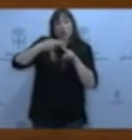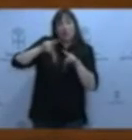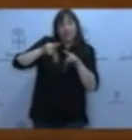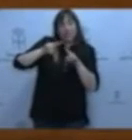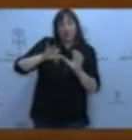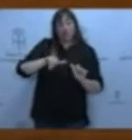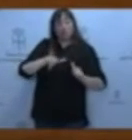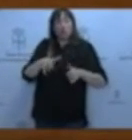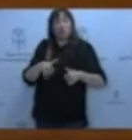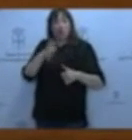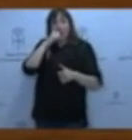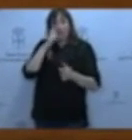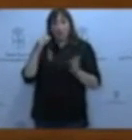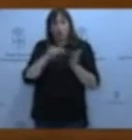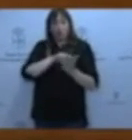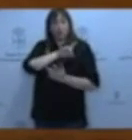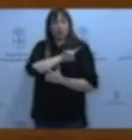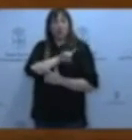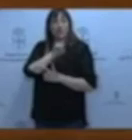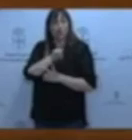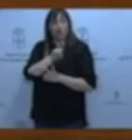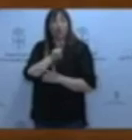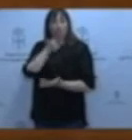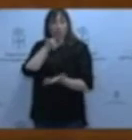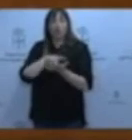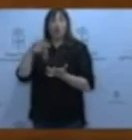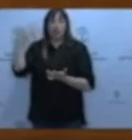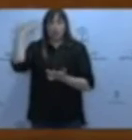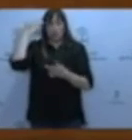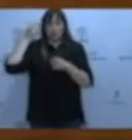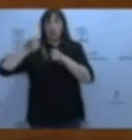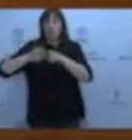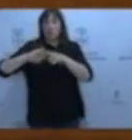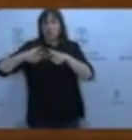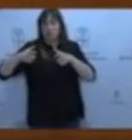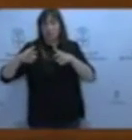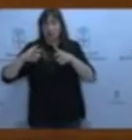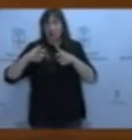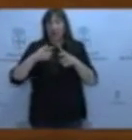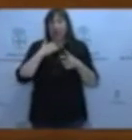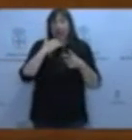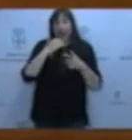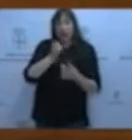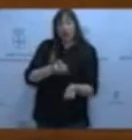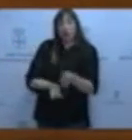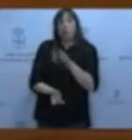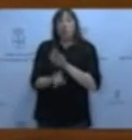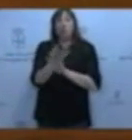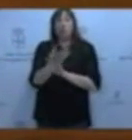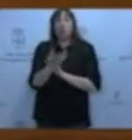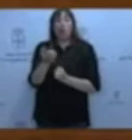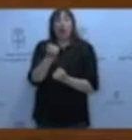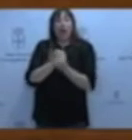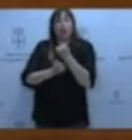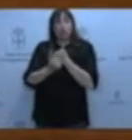el año 2011, con incrementos en la tasa de suicidios. Cada paquete de austeridad, cada paquete de pobreza, cada paquete de miseria de la